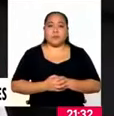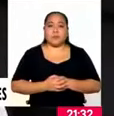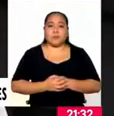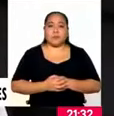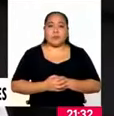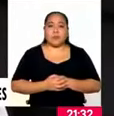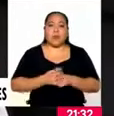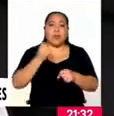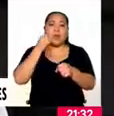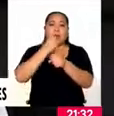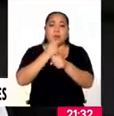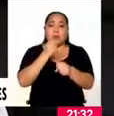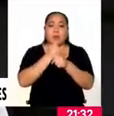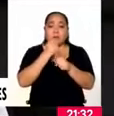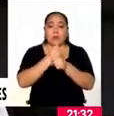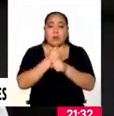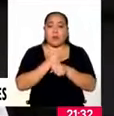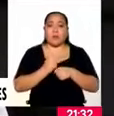las actividades